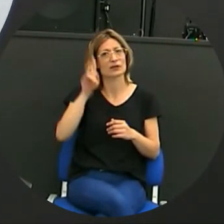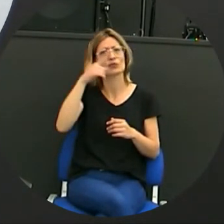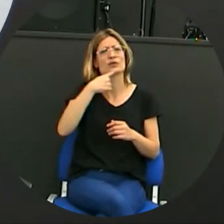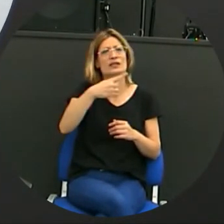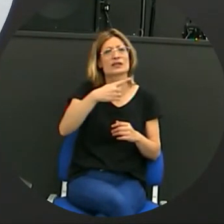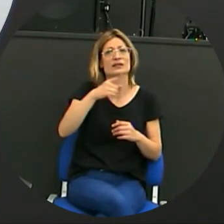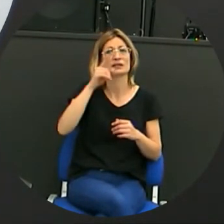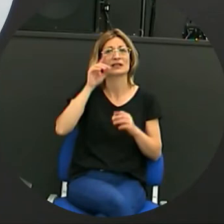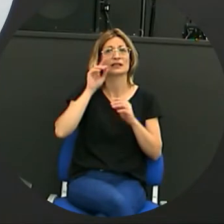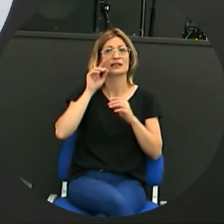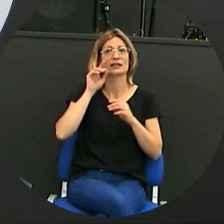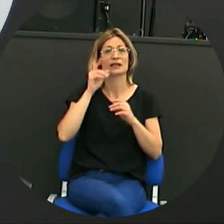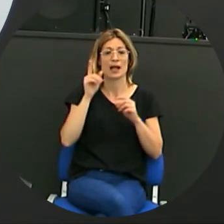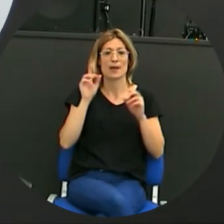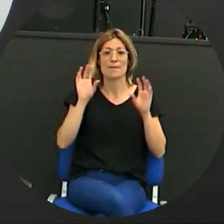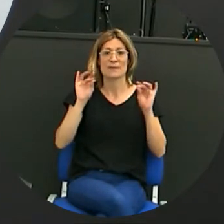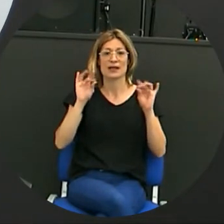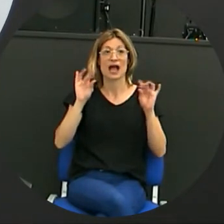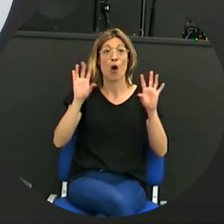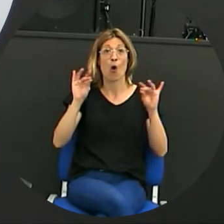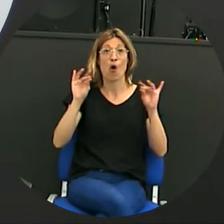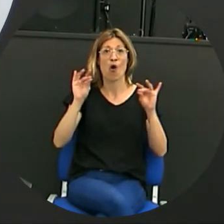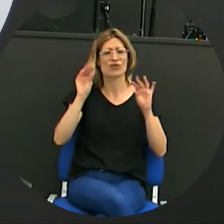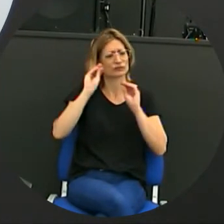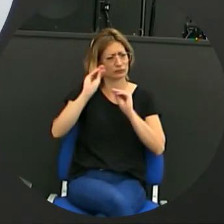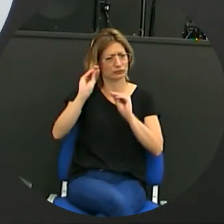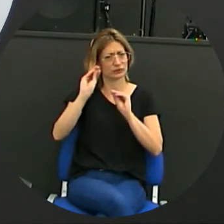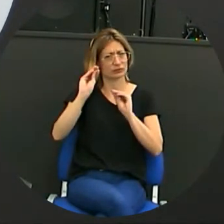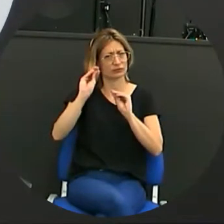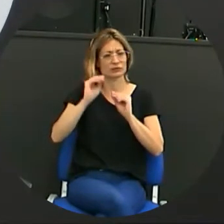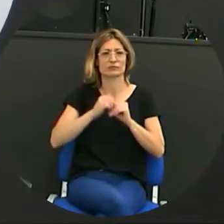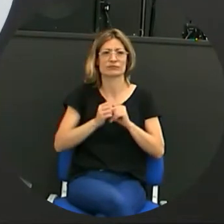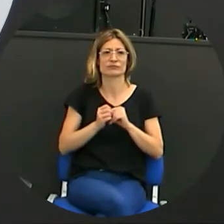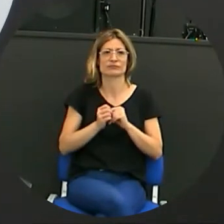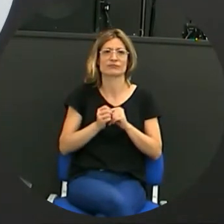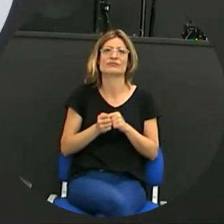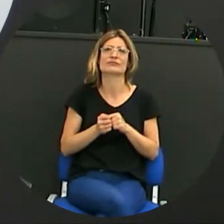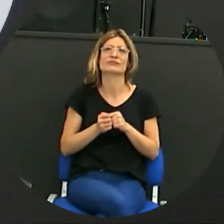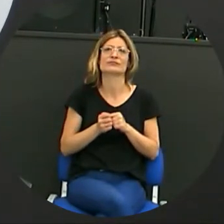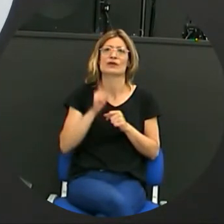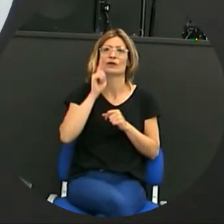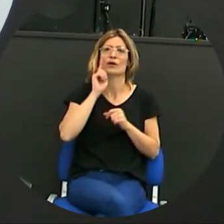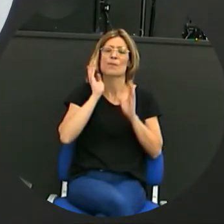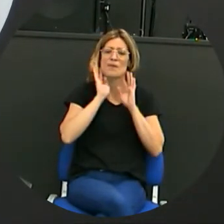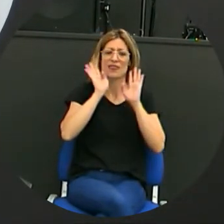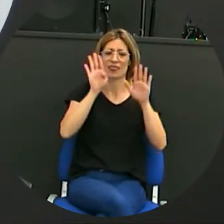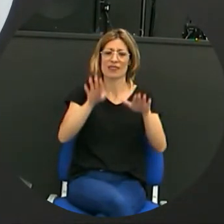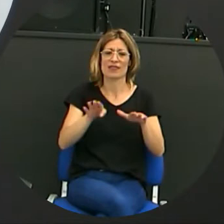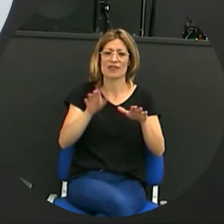y tuyo es el oro. Que bendigas al dador alegre. Que bendigas la